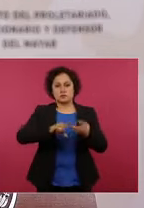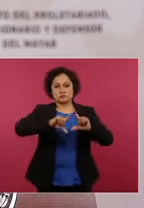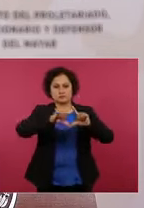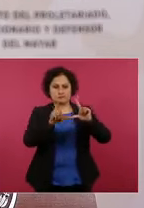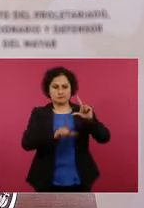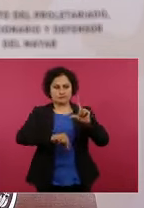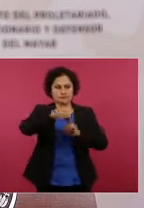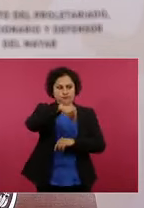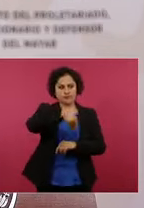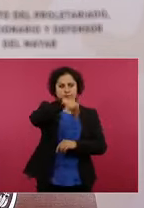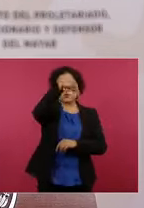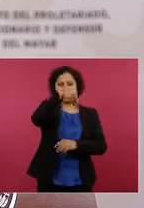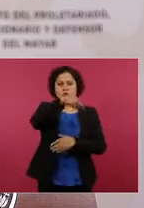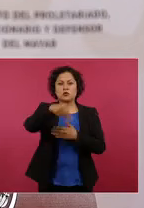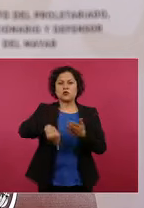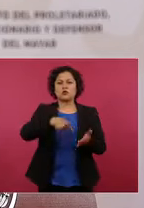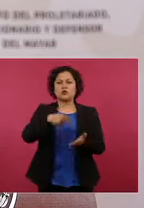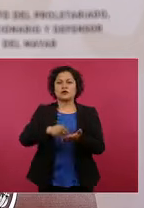en Chicontepec,